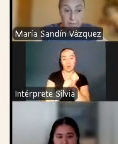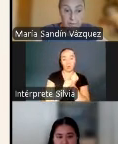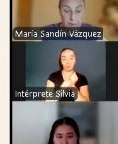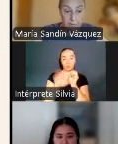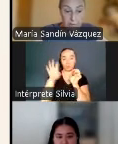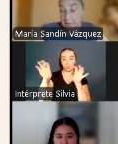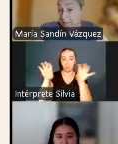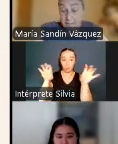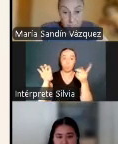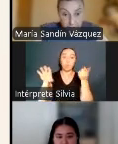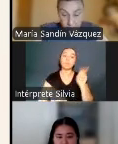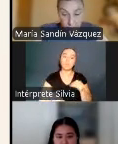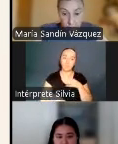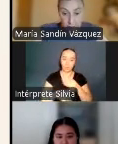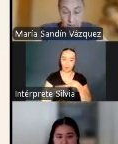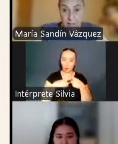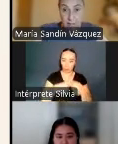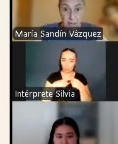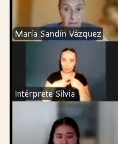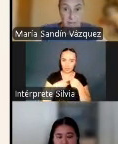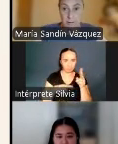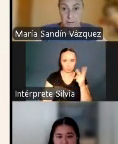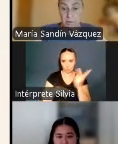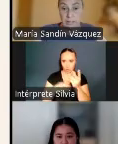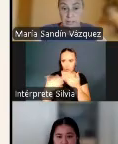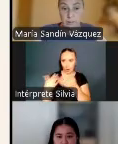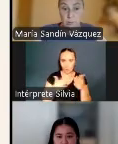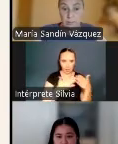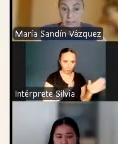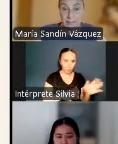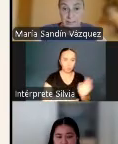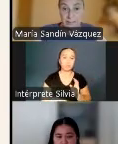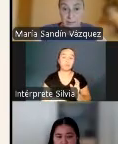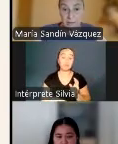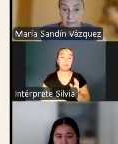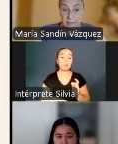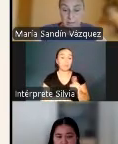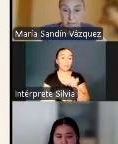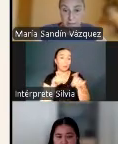también compartir, están en abierto, y que cualquier